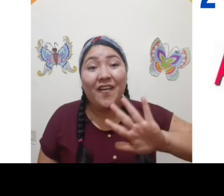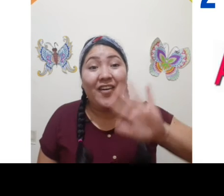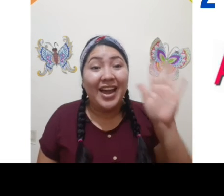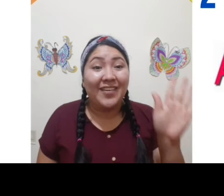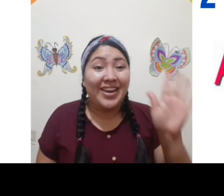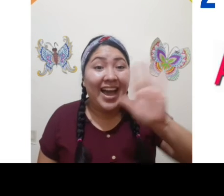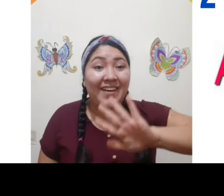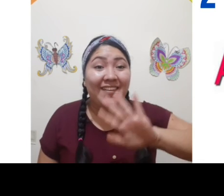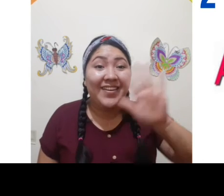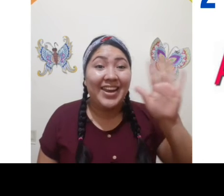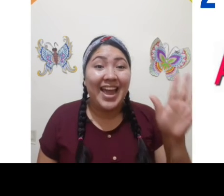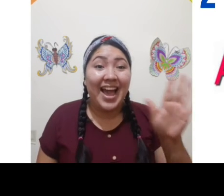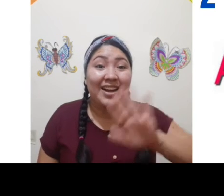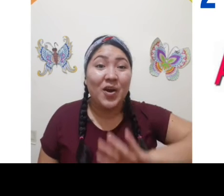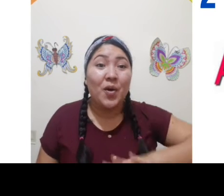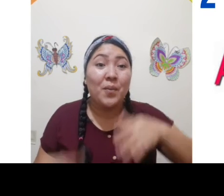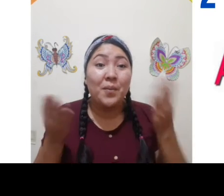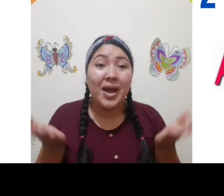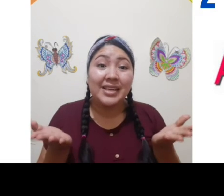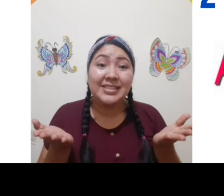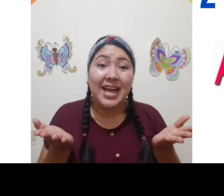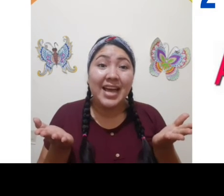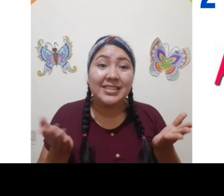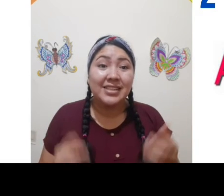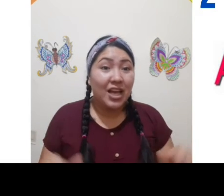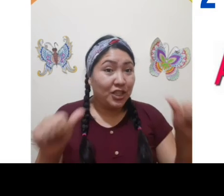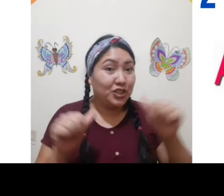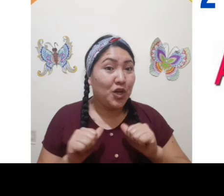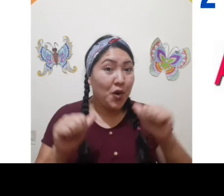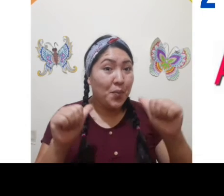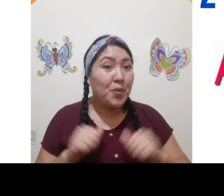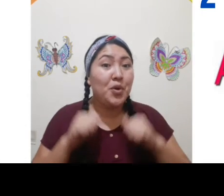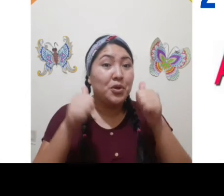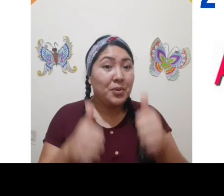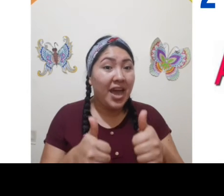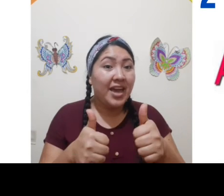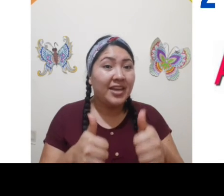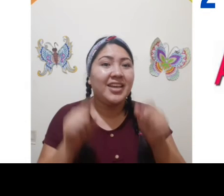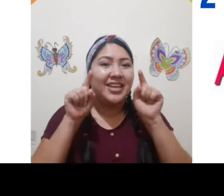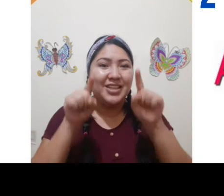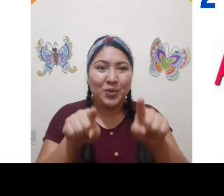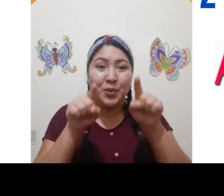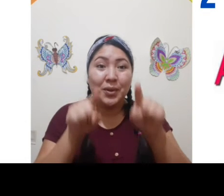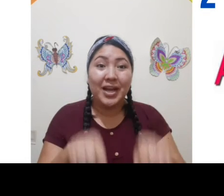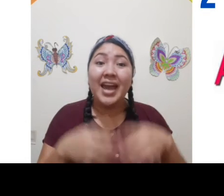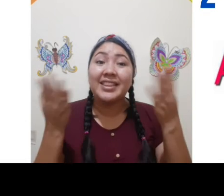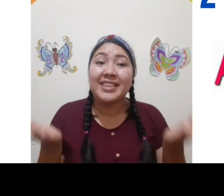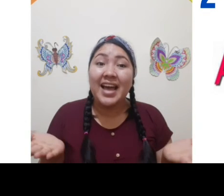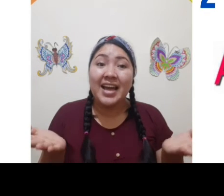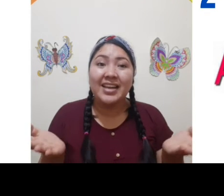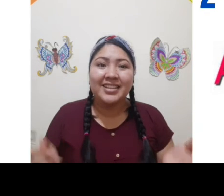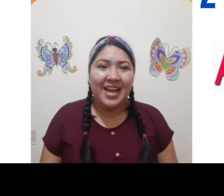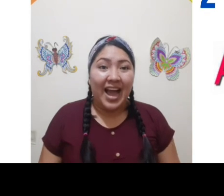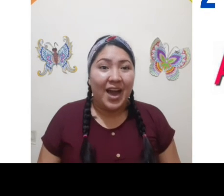hola hola hola cómo estás yo muy bien y tú qué